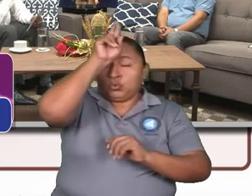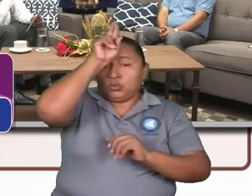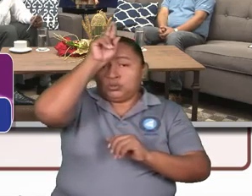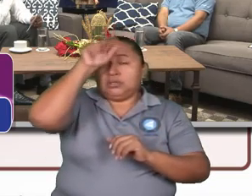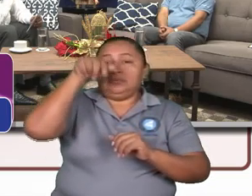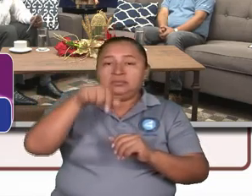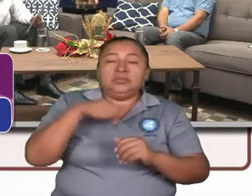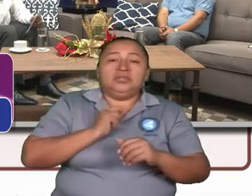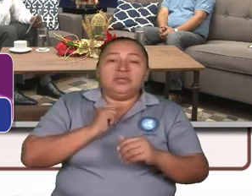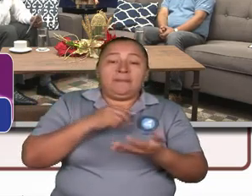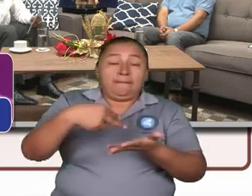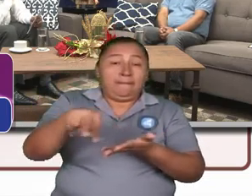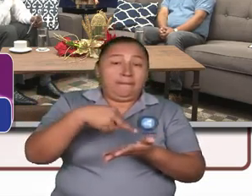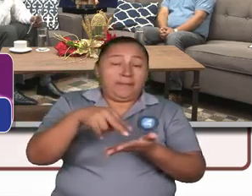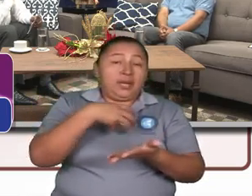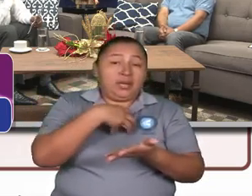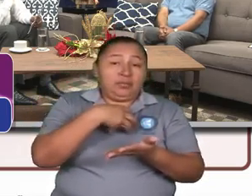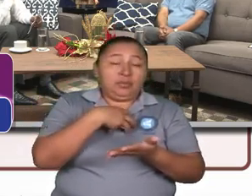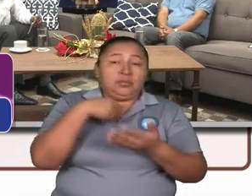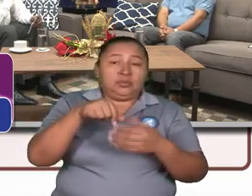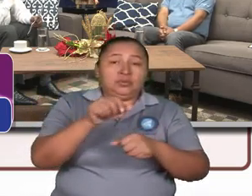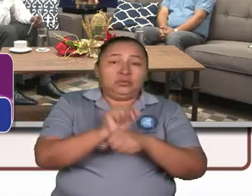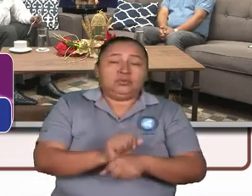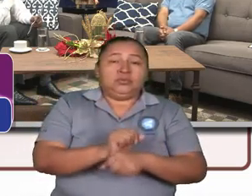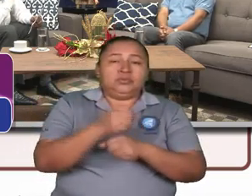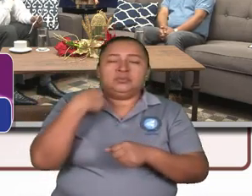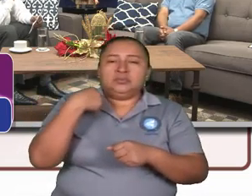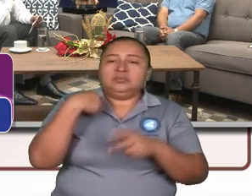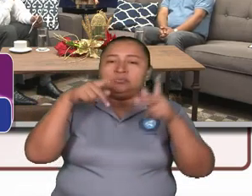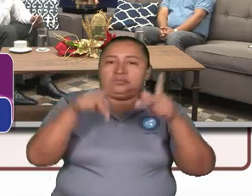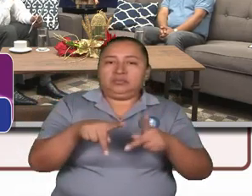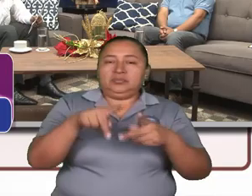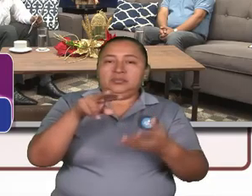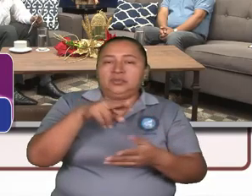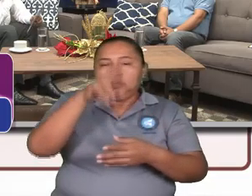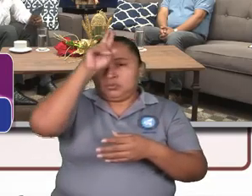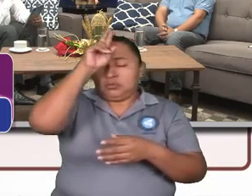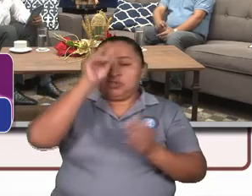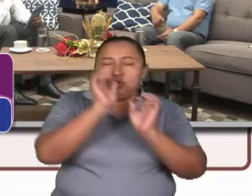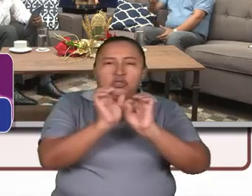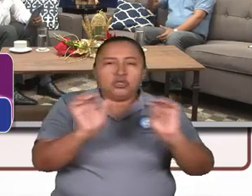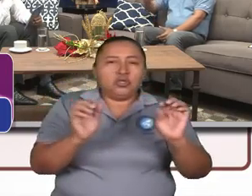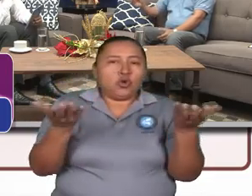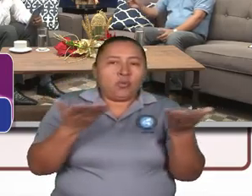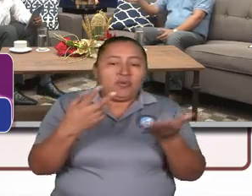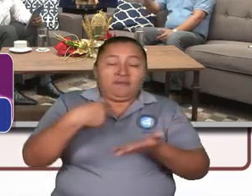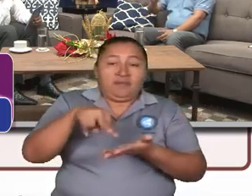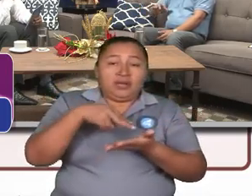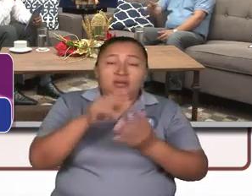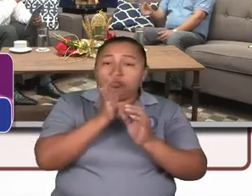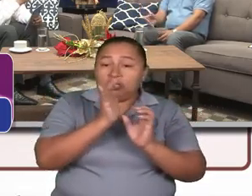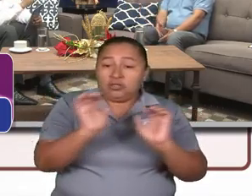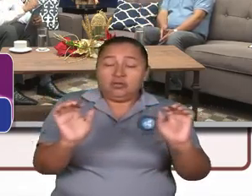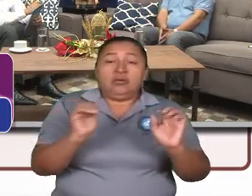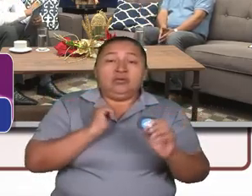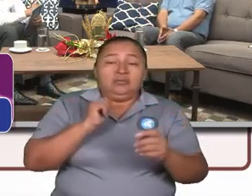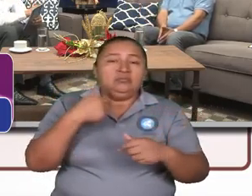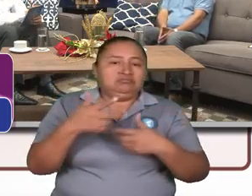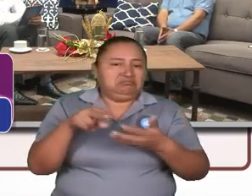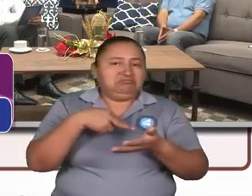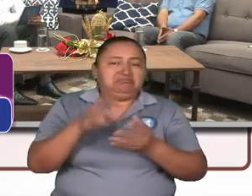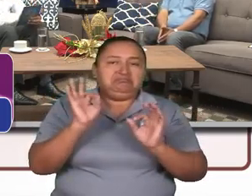en ese país, algo novedoso, ¿verdad? Cómo, es decir, nosotros estamos aquí acostumbrados a la cumbia, a nuestra